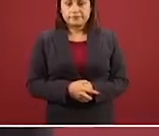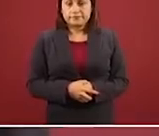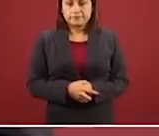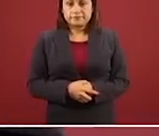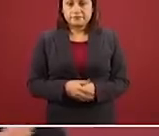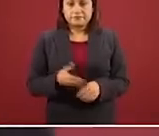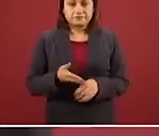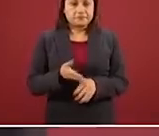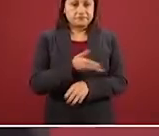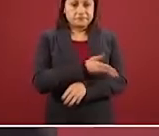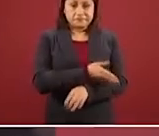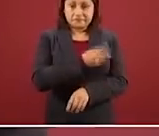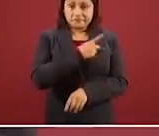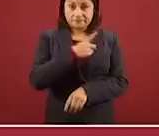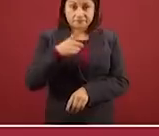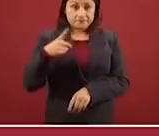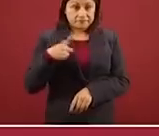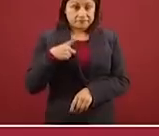debió